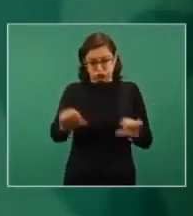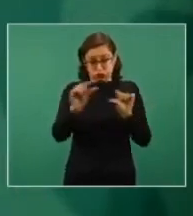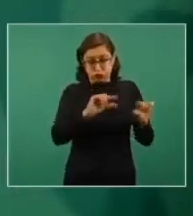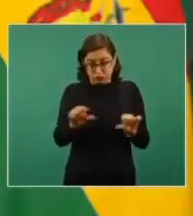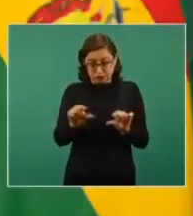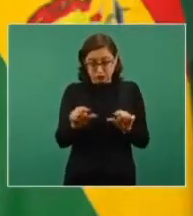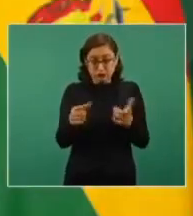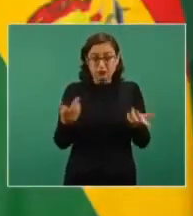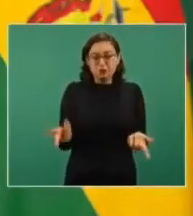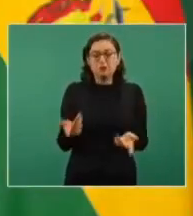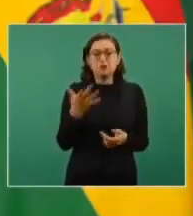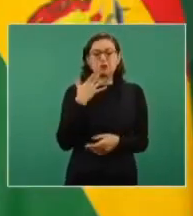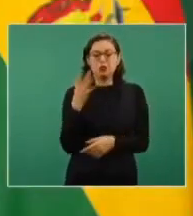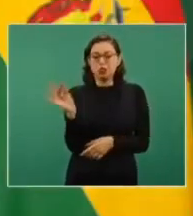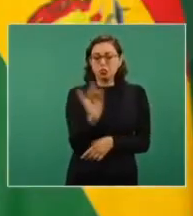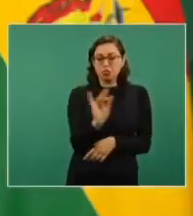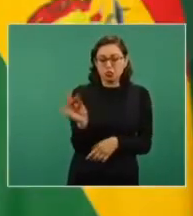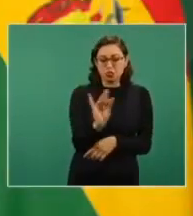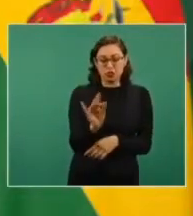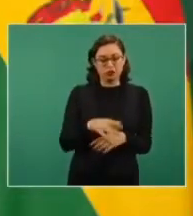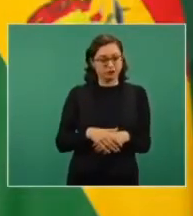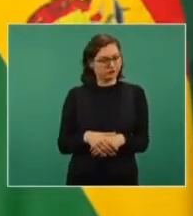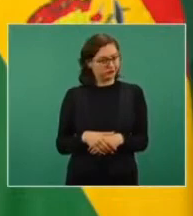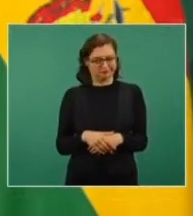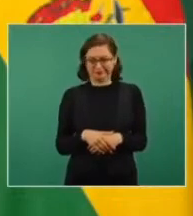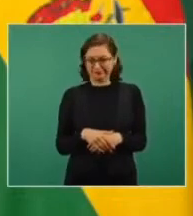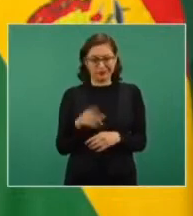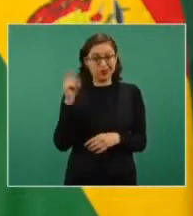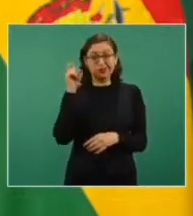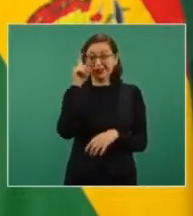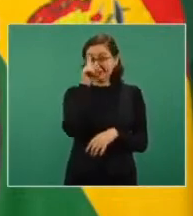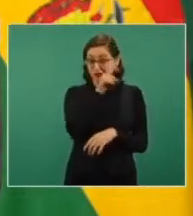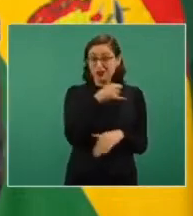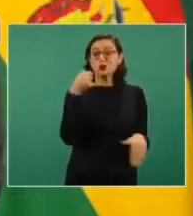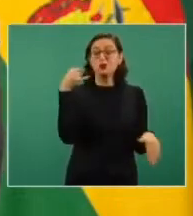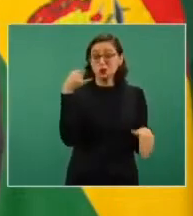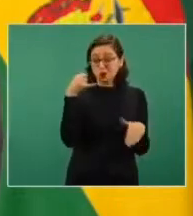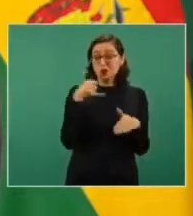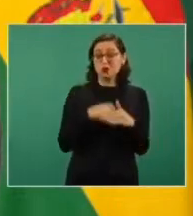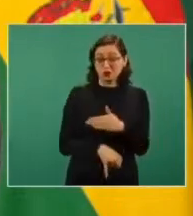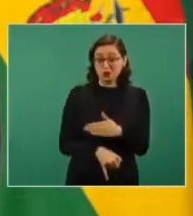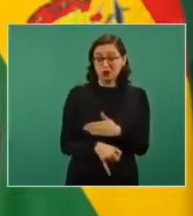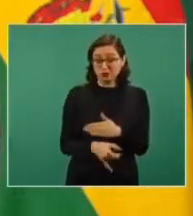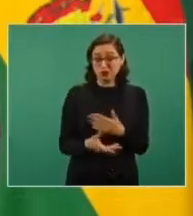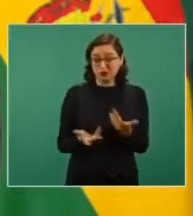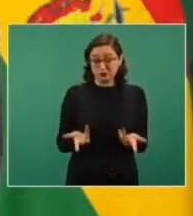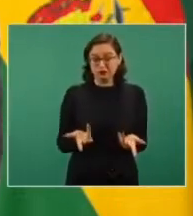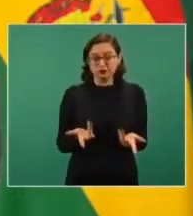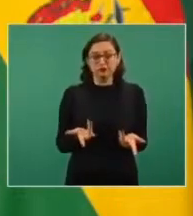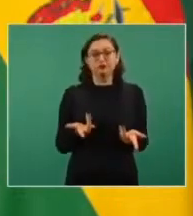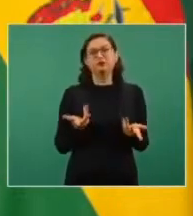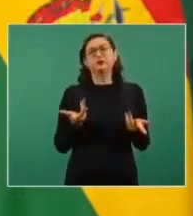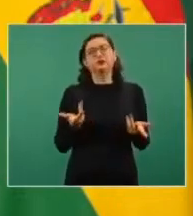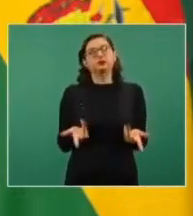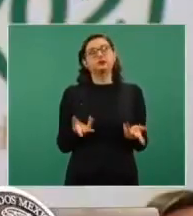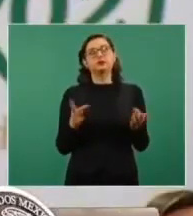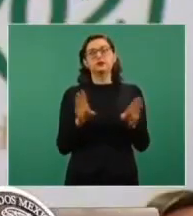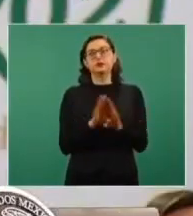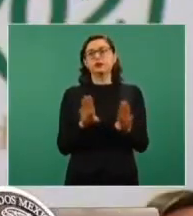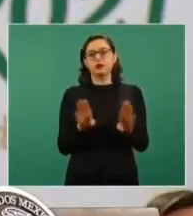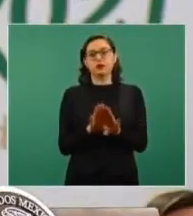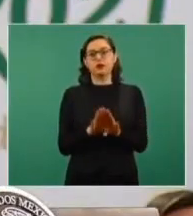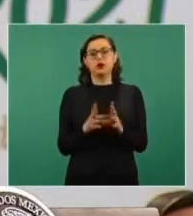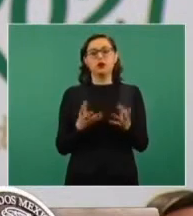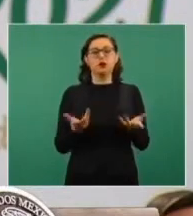es algo muy complejo. Ya decía yo en alguna conferencia anterior que puede equivaler o proporcionalmente es alrededor